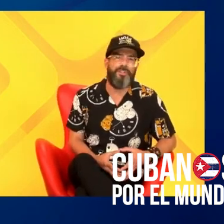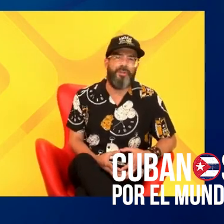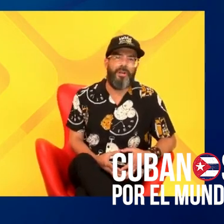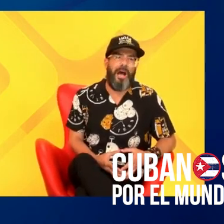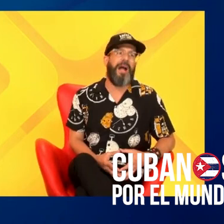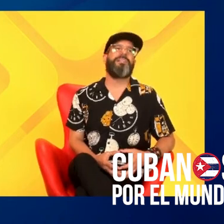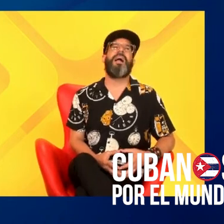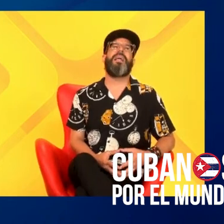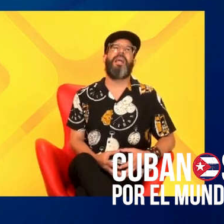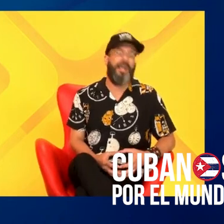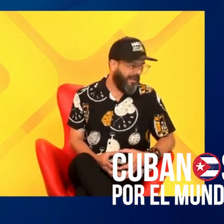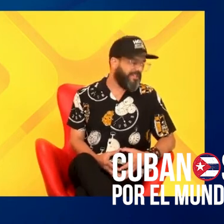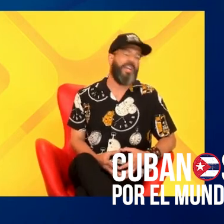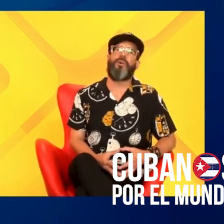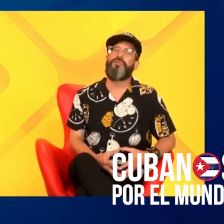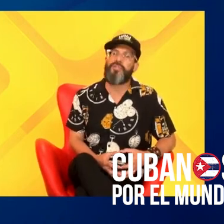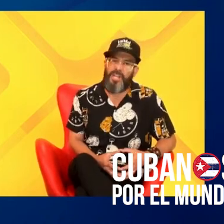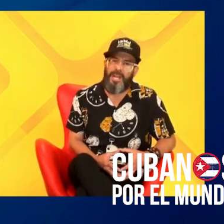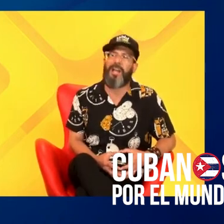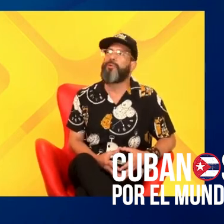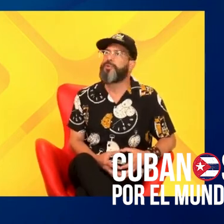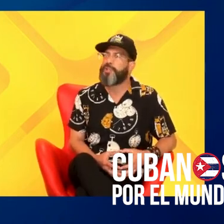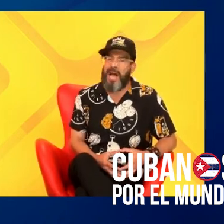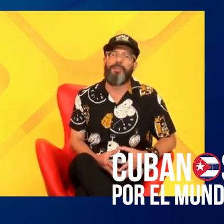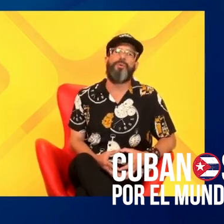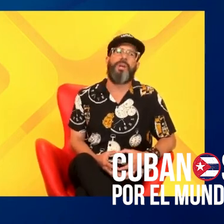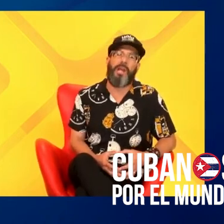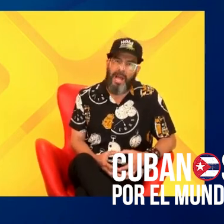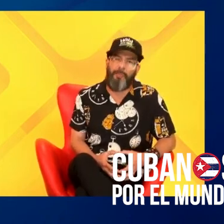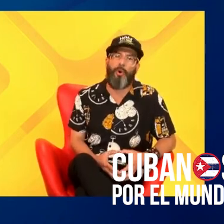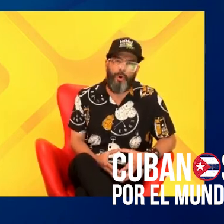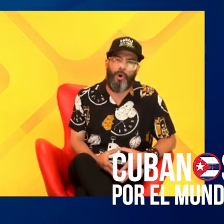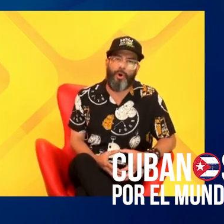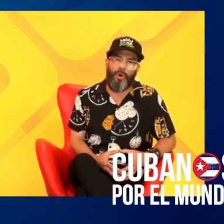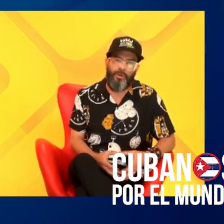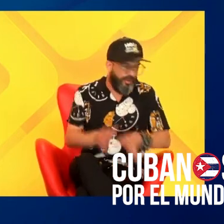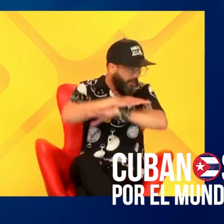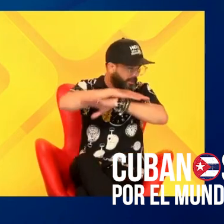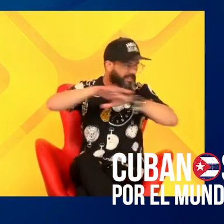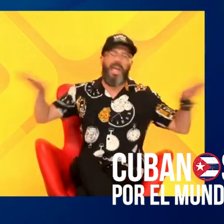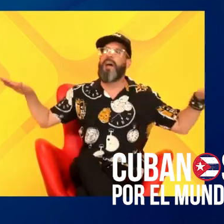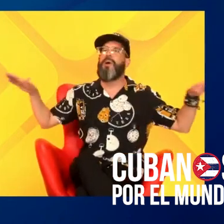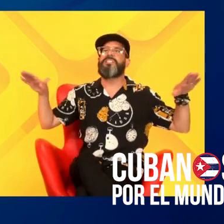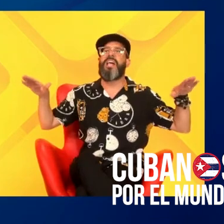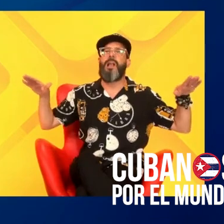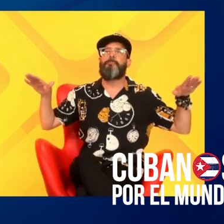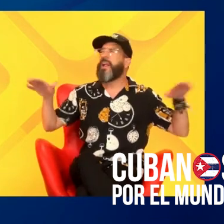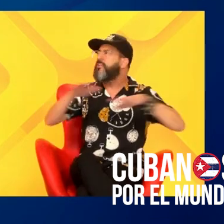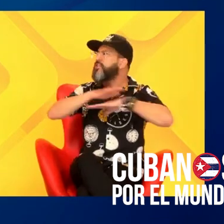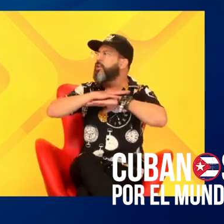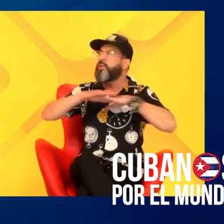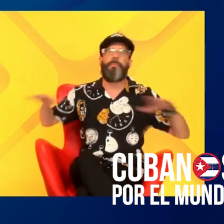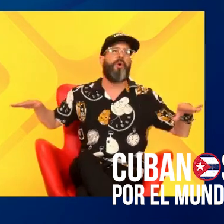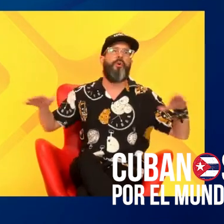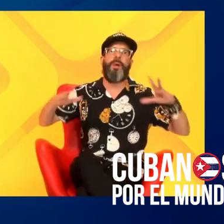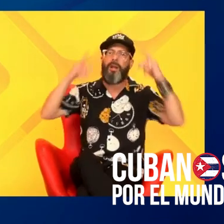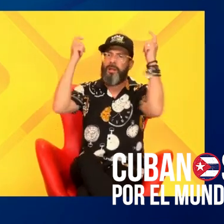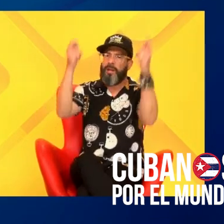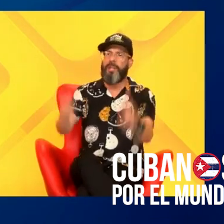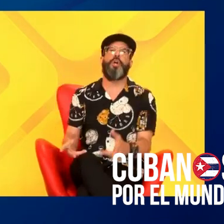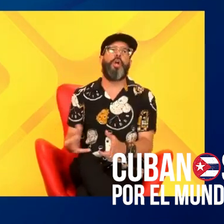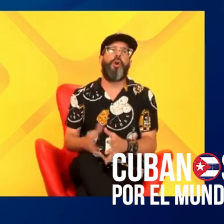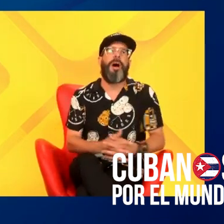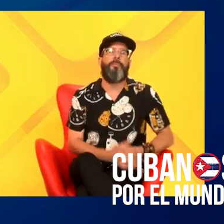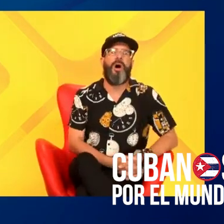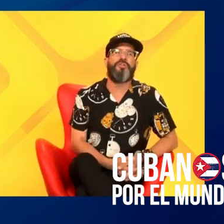comas, hasta que se consiga escuchar tus reclamos, Coco. Sea cual sea el precio, no te preocupes,